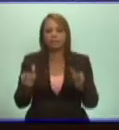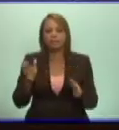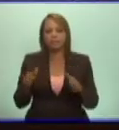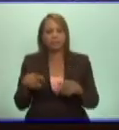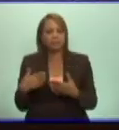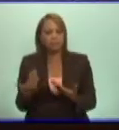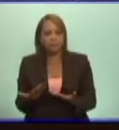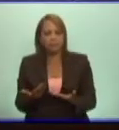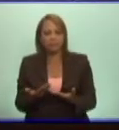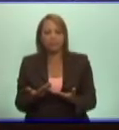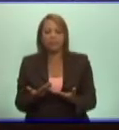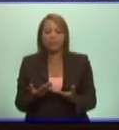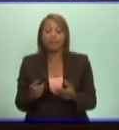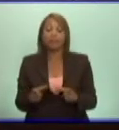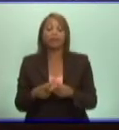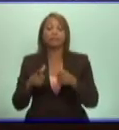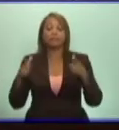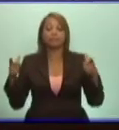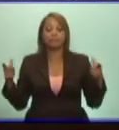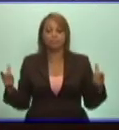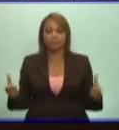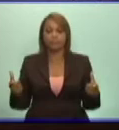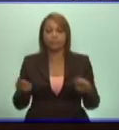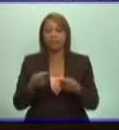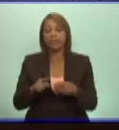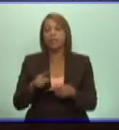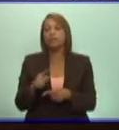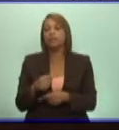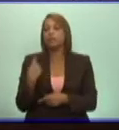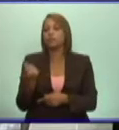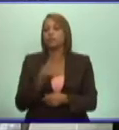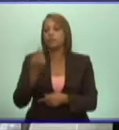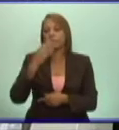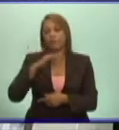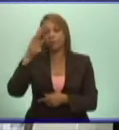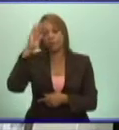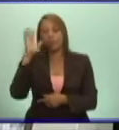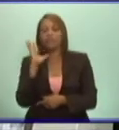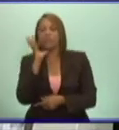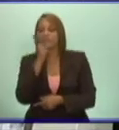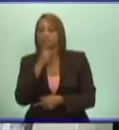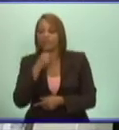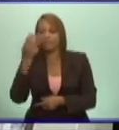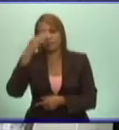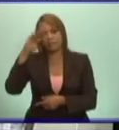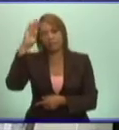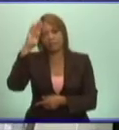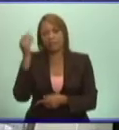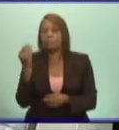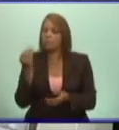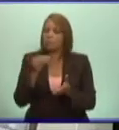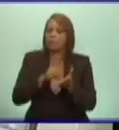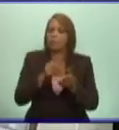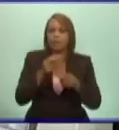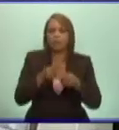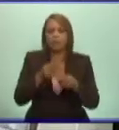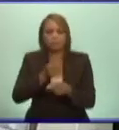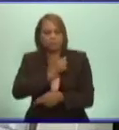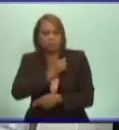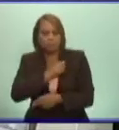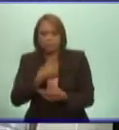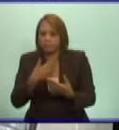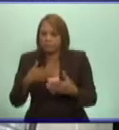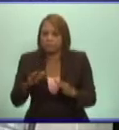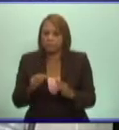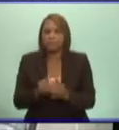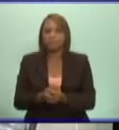que es la sección más extensa, que es sobre mi país o la belleza de mi país, es decir, el nombre que le quisieran dar cada uno de los estudiantes o